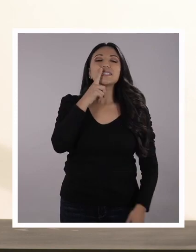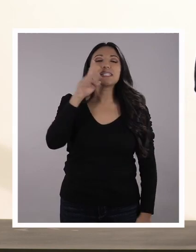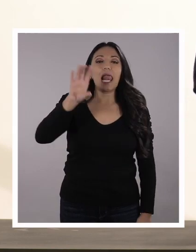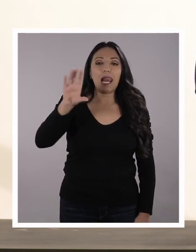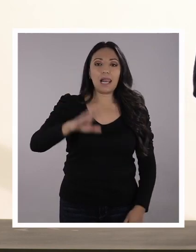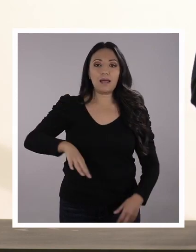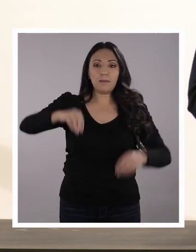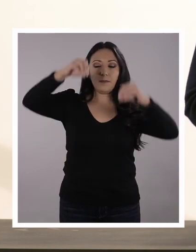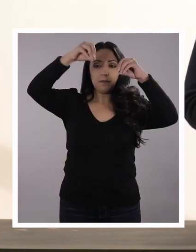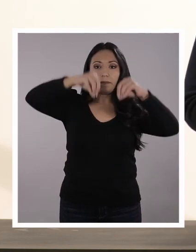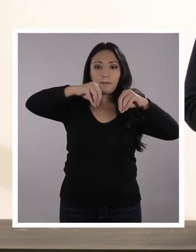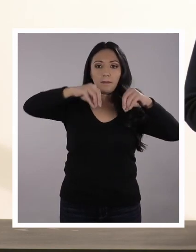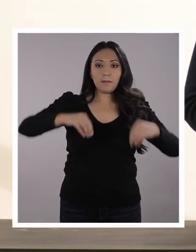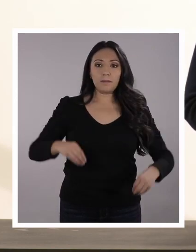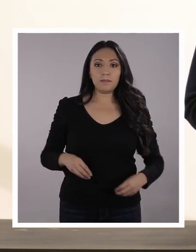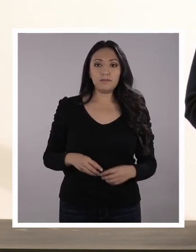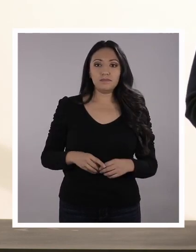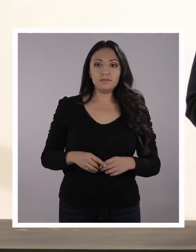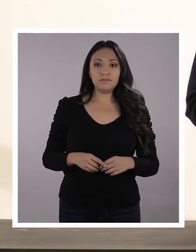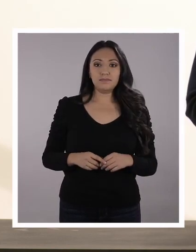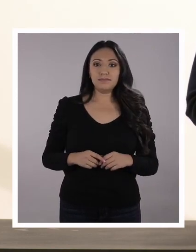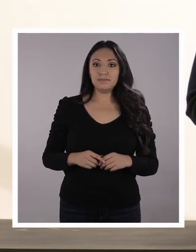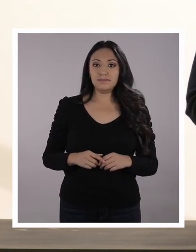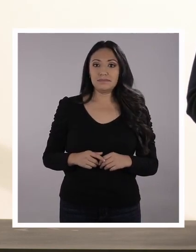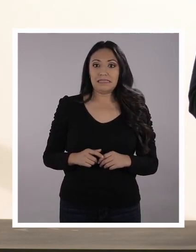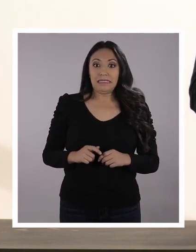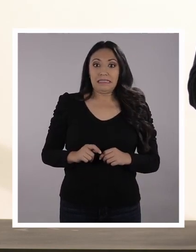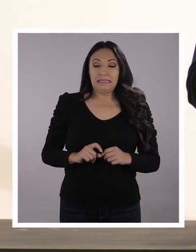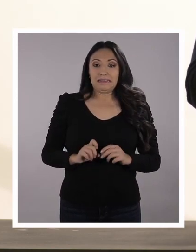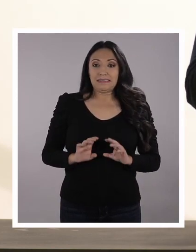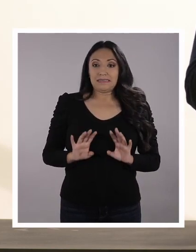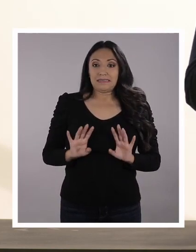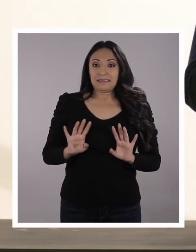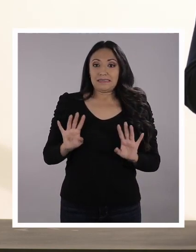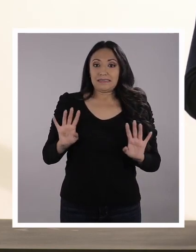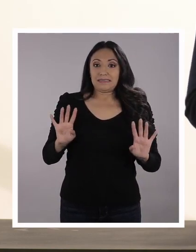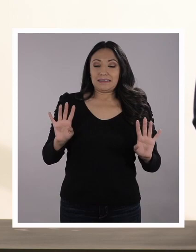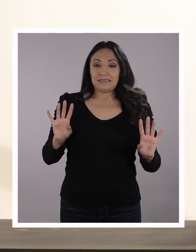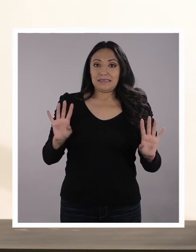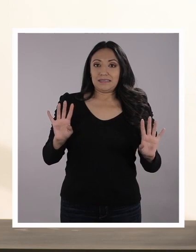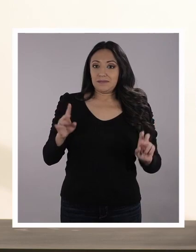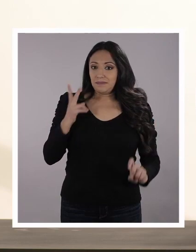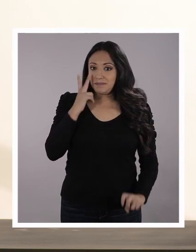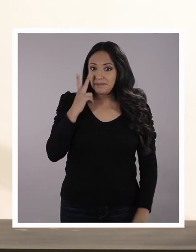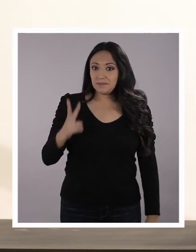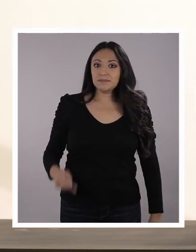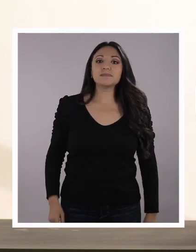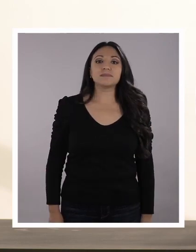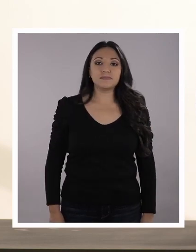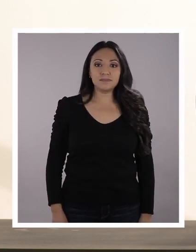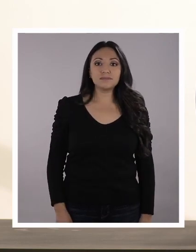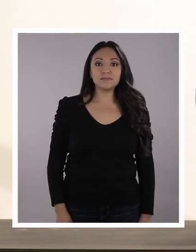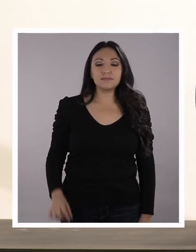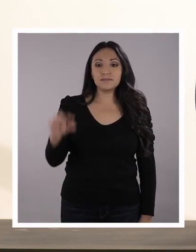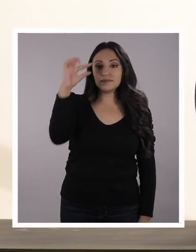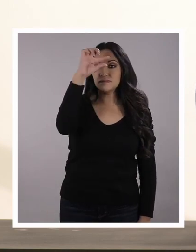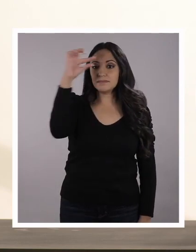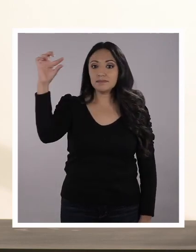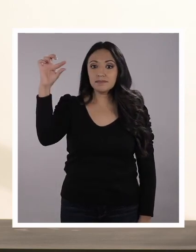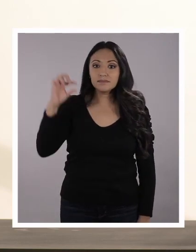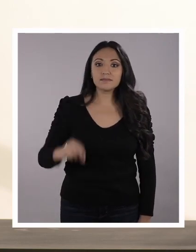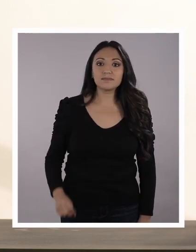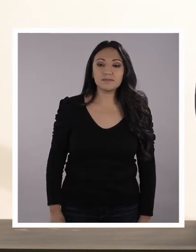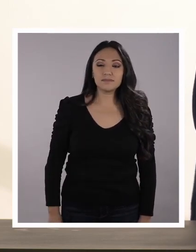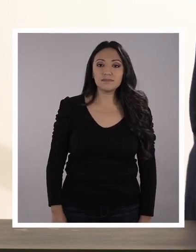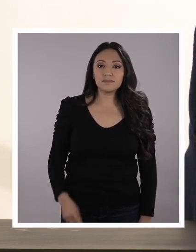Perfecto, pongámoslo, a ver cómo nos va, Santi. Vamos a ver. Déjalo que suelte. Mira, ¿ya? Entonces este sería